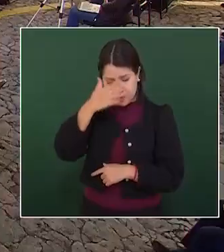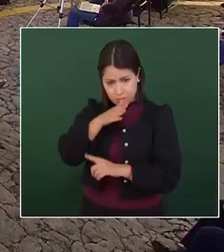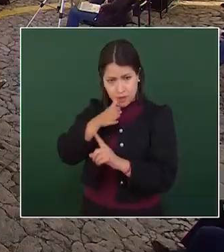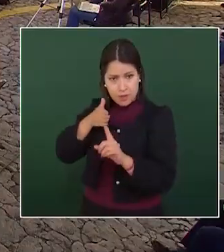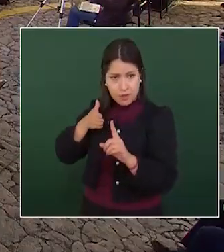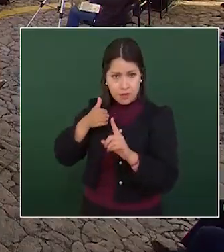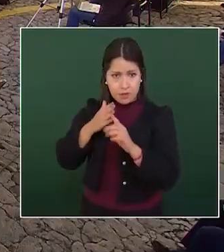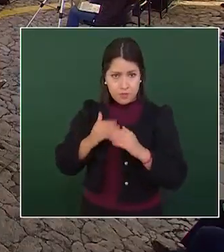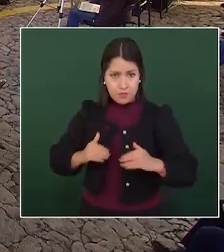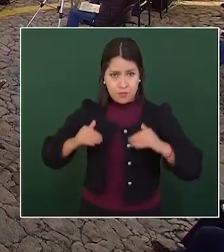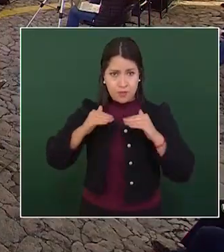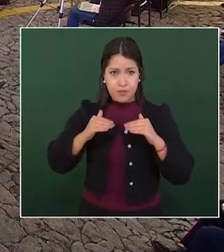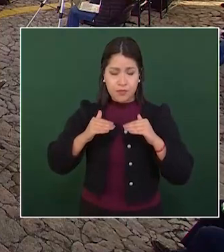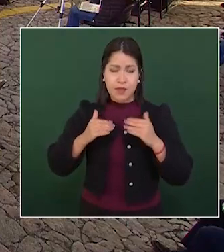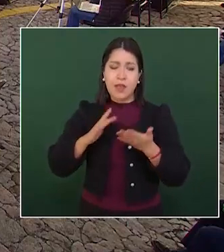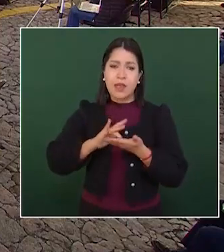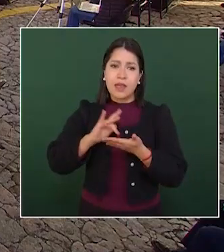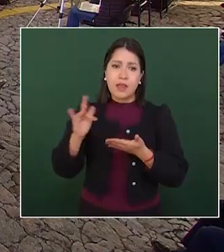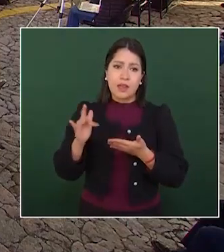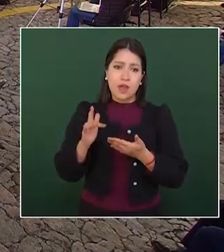sea un gran 8 de marzo. Gracias.